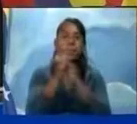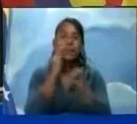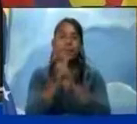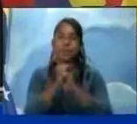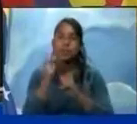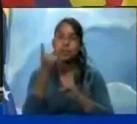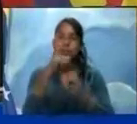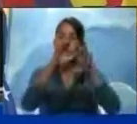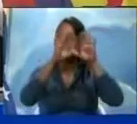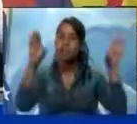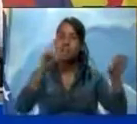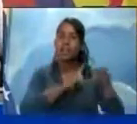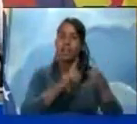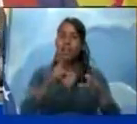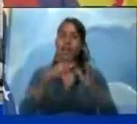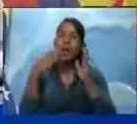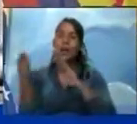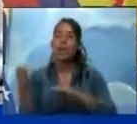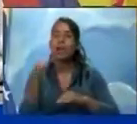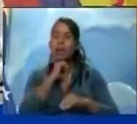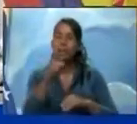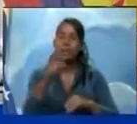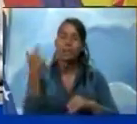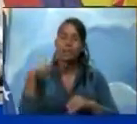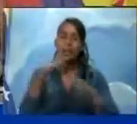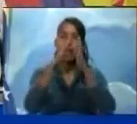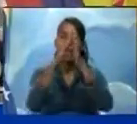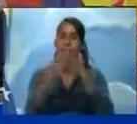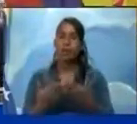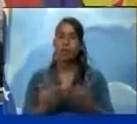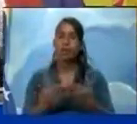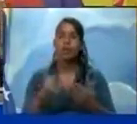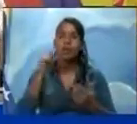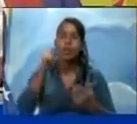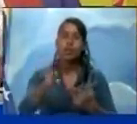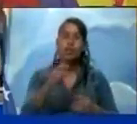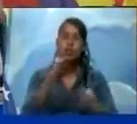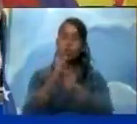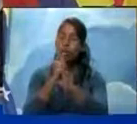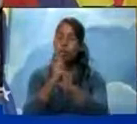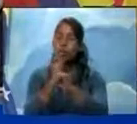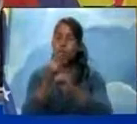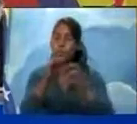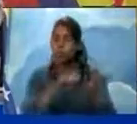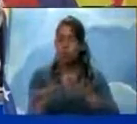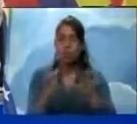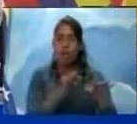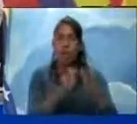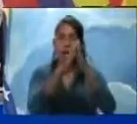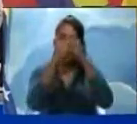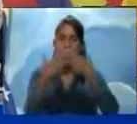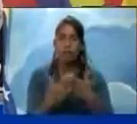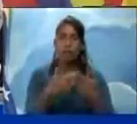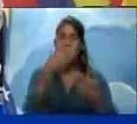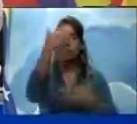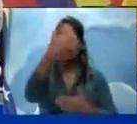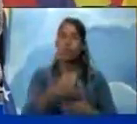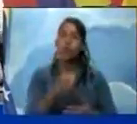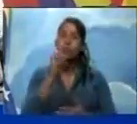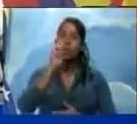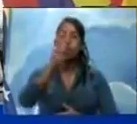el primer icono del lado izquierdo. Allí tienes la Biblia en tu computadora. Al abrir el